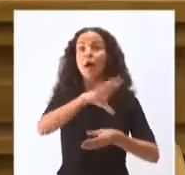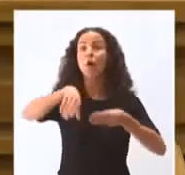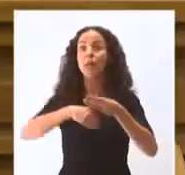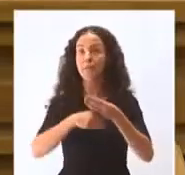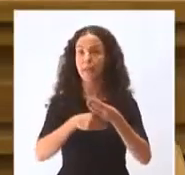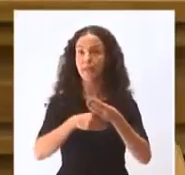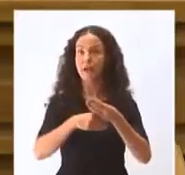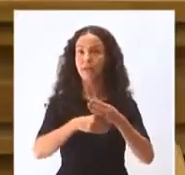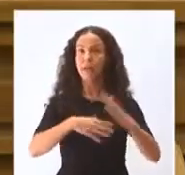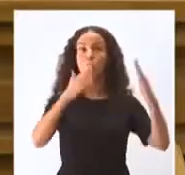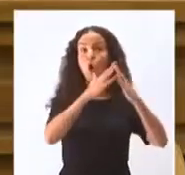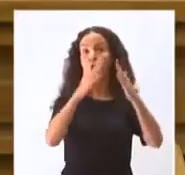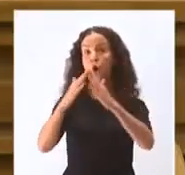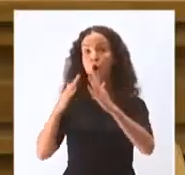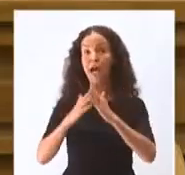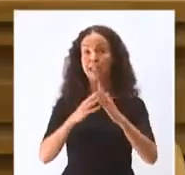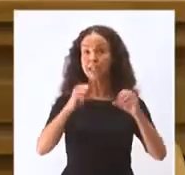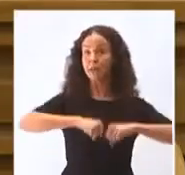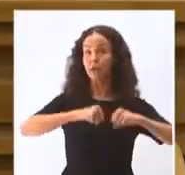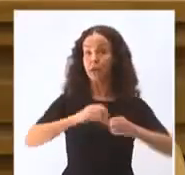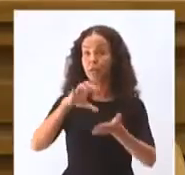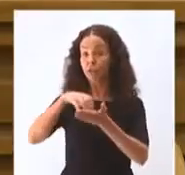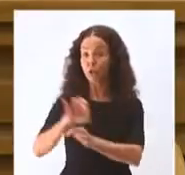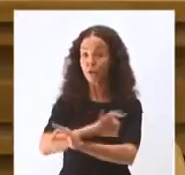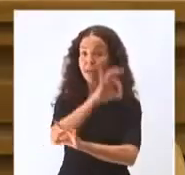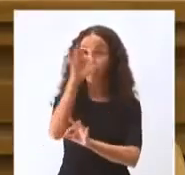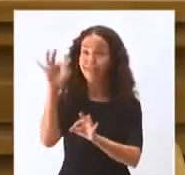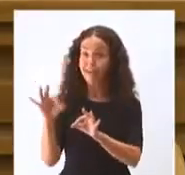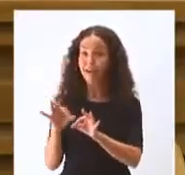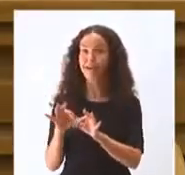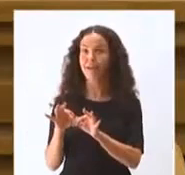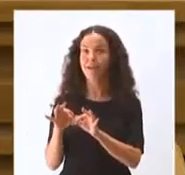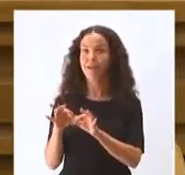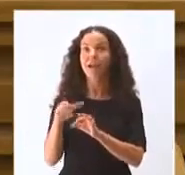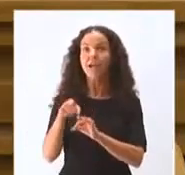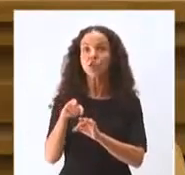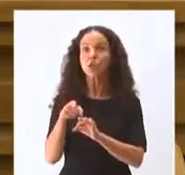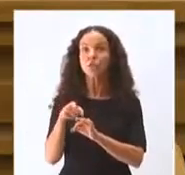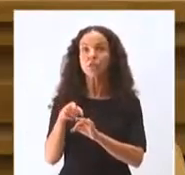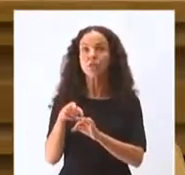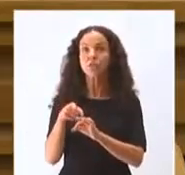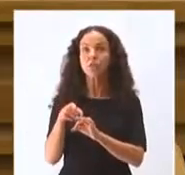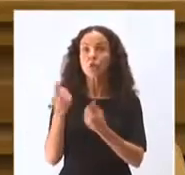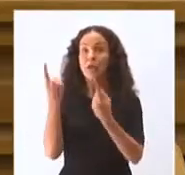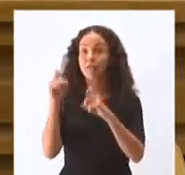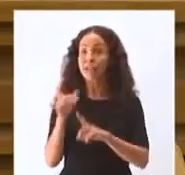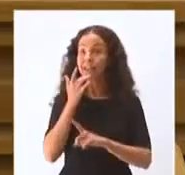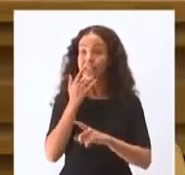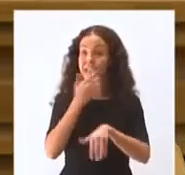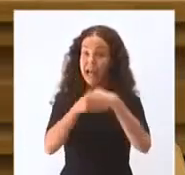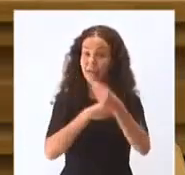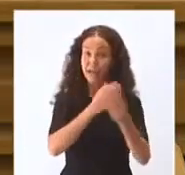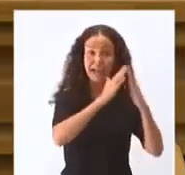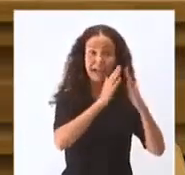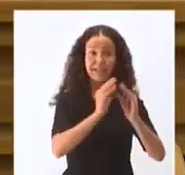hogares de mayores centros de día que evidentemente no son necesarios y lo podemos hacer el domicilio que es como prefieren la